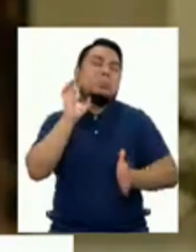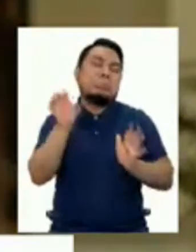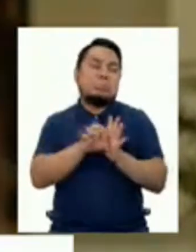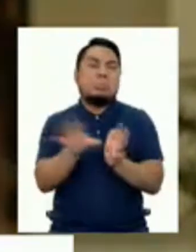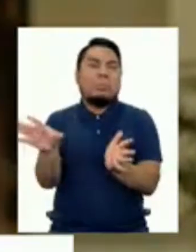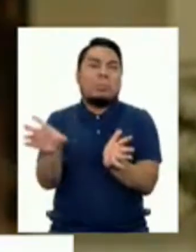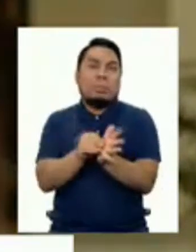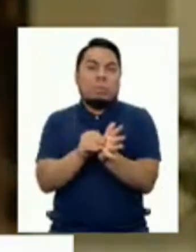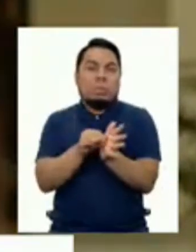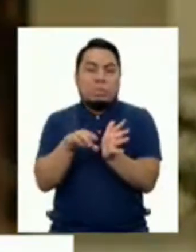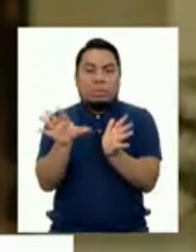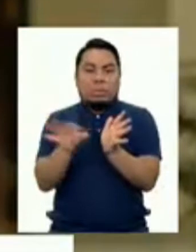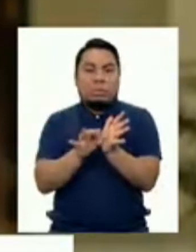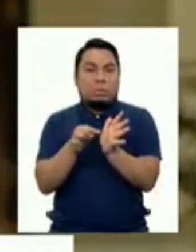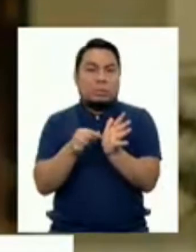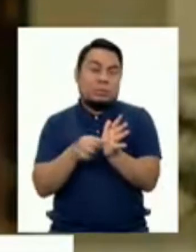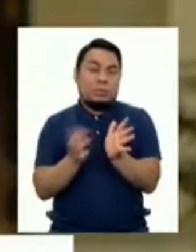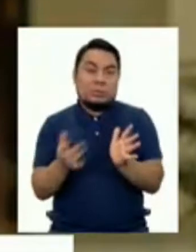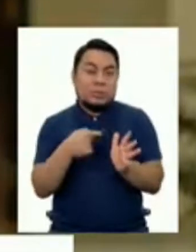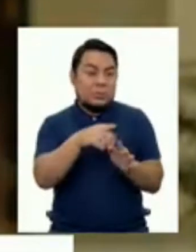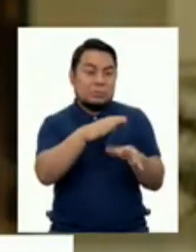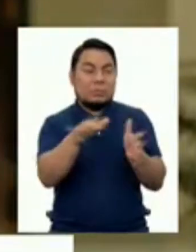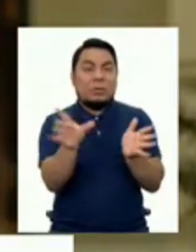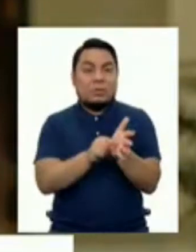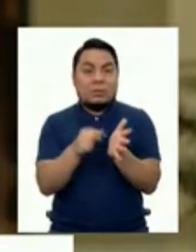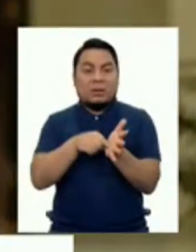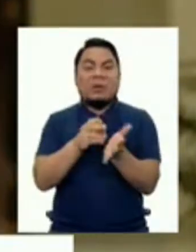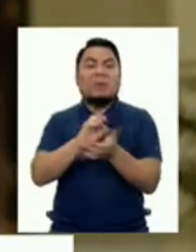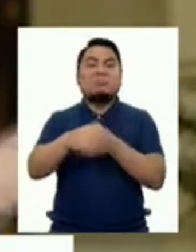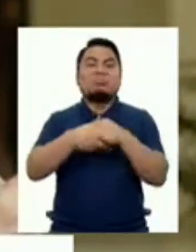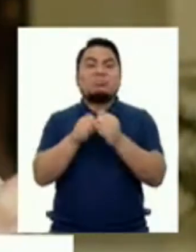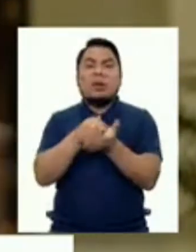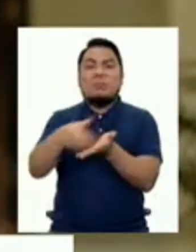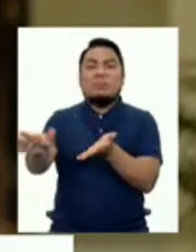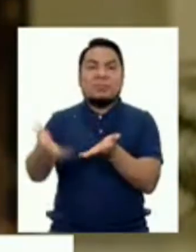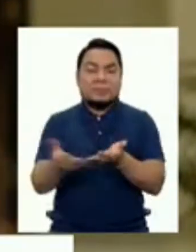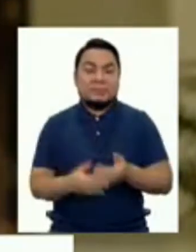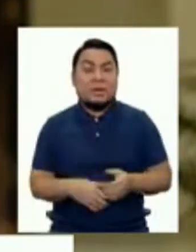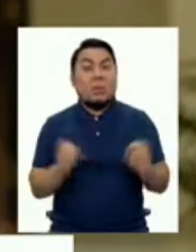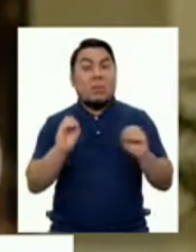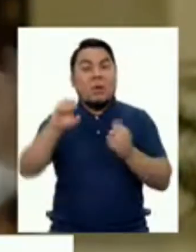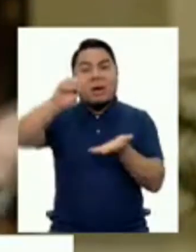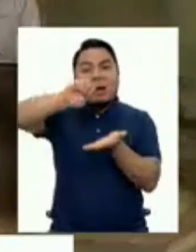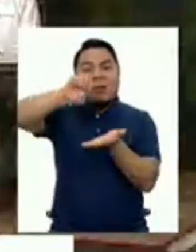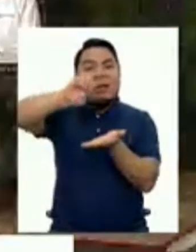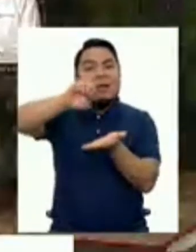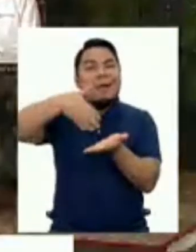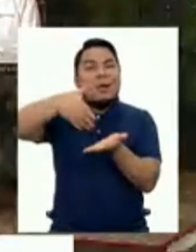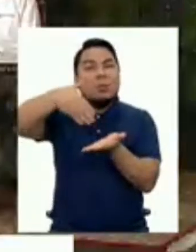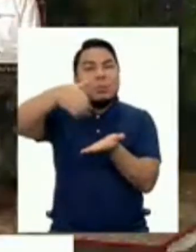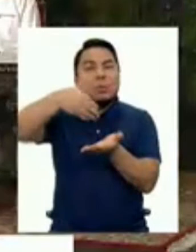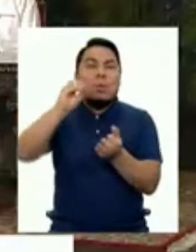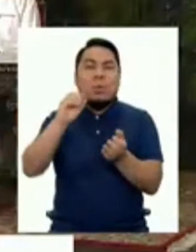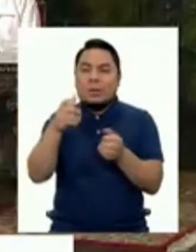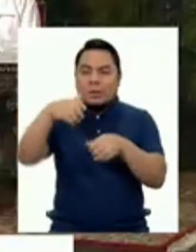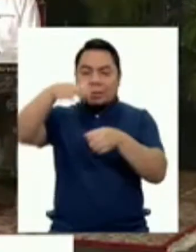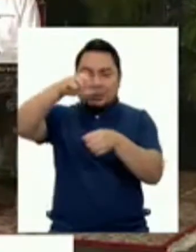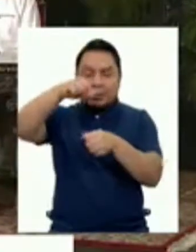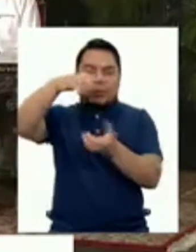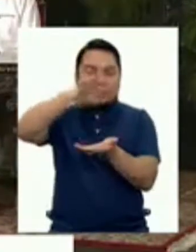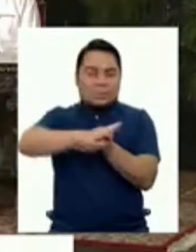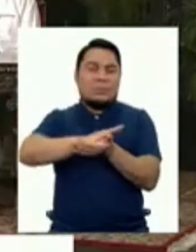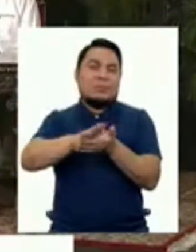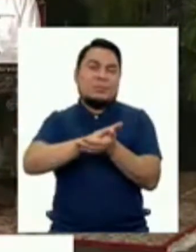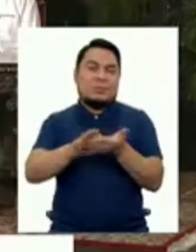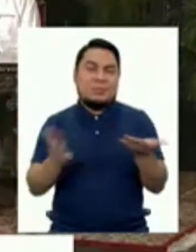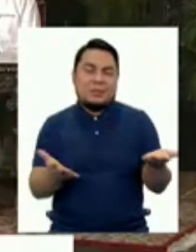lo hemos agarrado en alguna superficie. Puede ser alcohol, puede ser cualquier desinfectante. Agua y